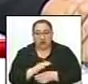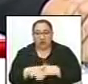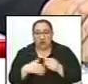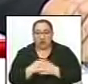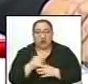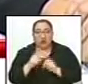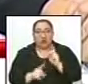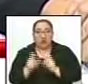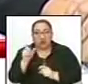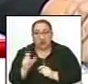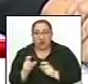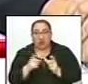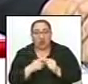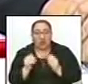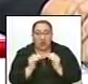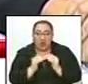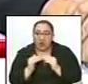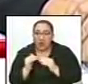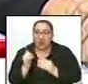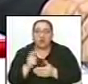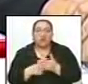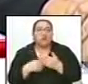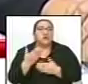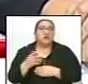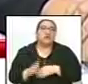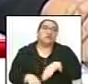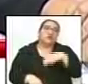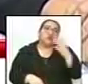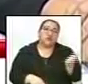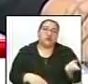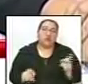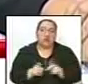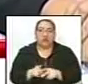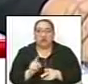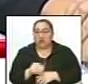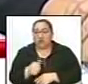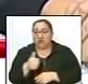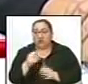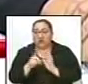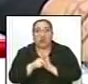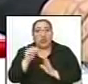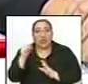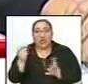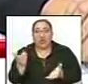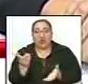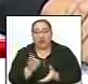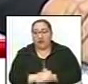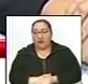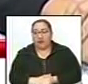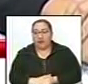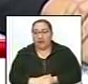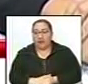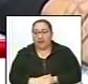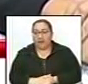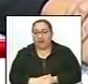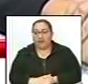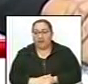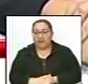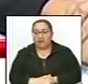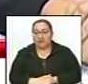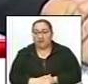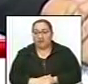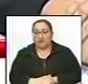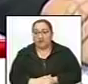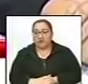para tal o cual persona, en proporcionalidad habría que darle a la otra parte, en principio de derecho y de razonabilidad. Entonces,